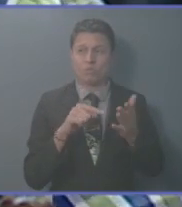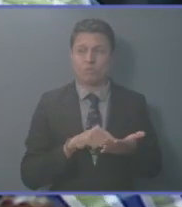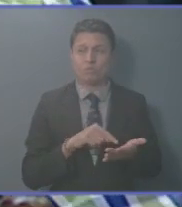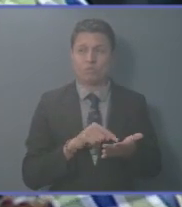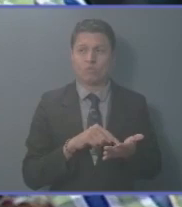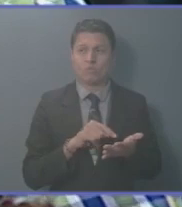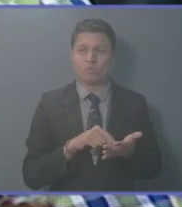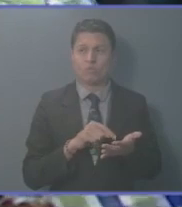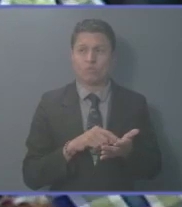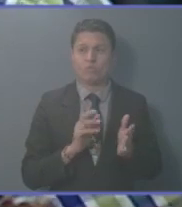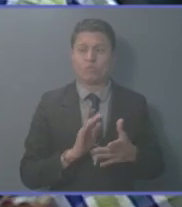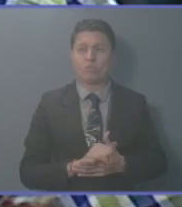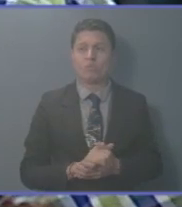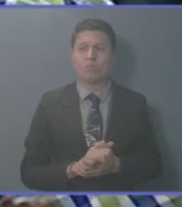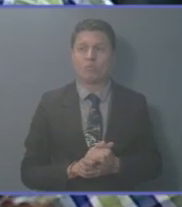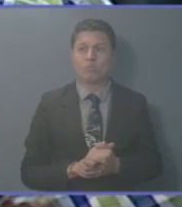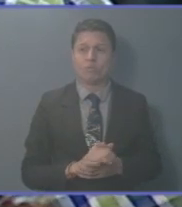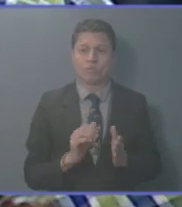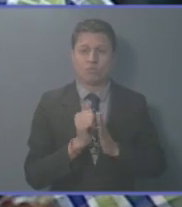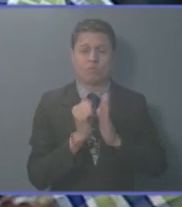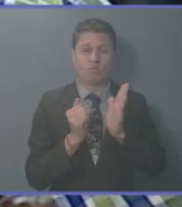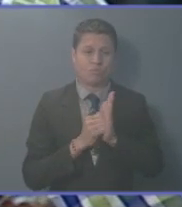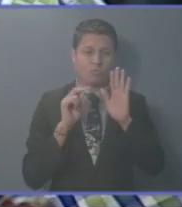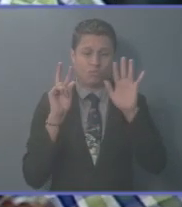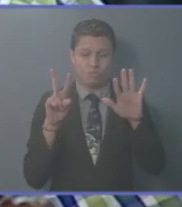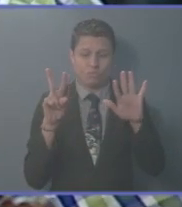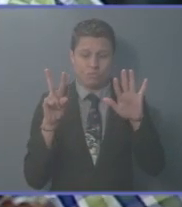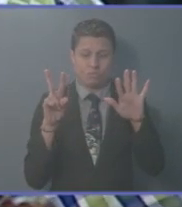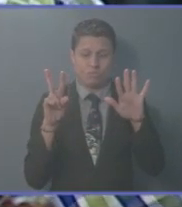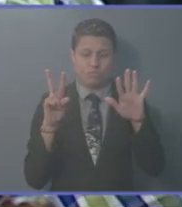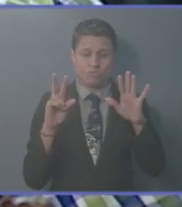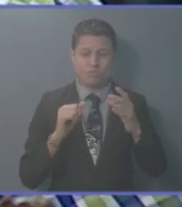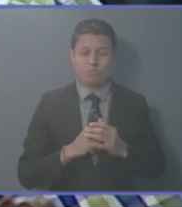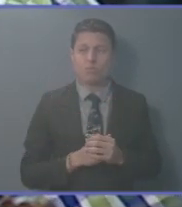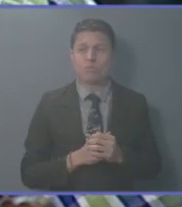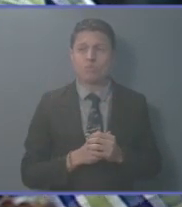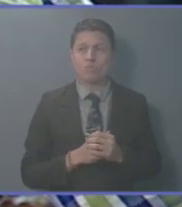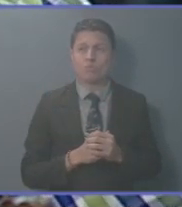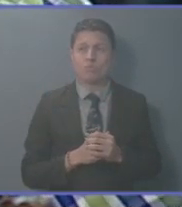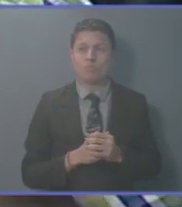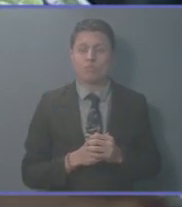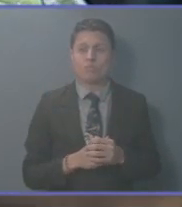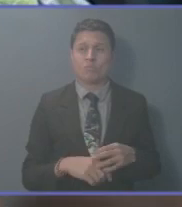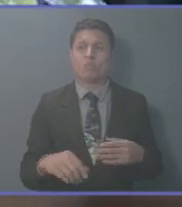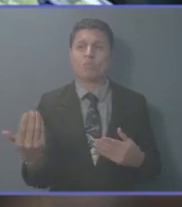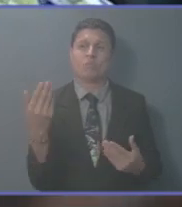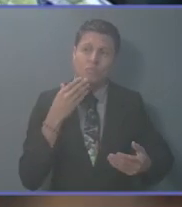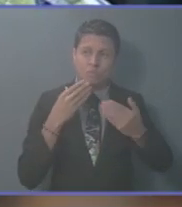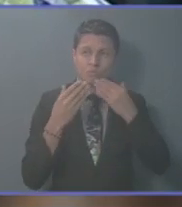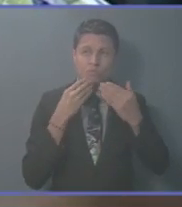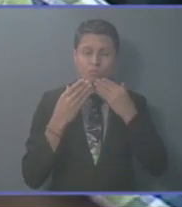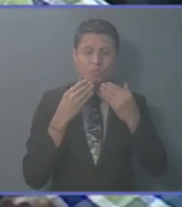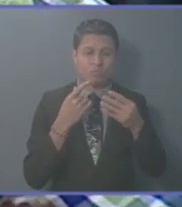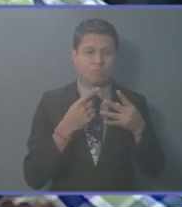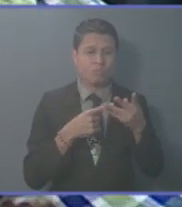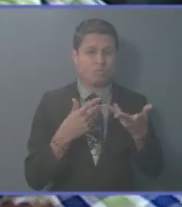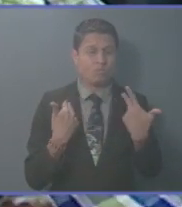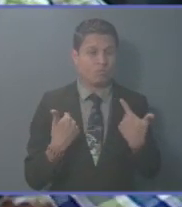encendía la... En el artículo 7 se evocan los derechos que no se